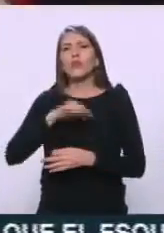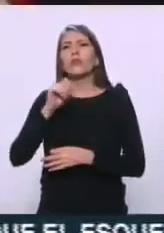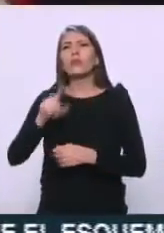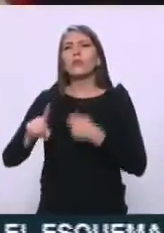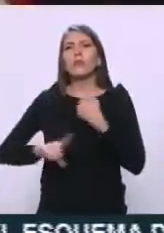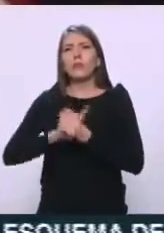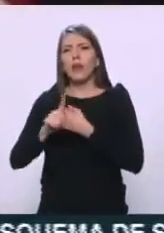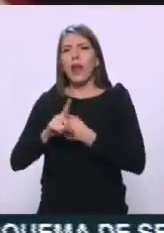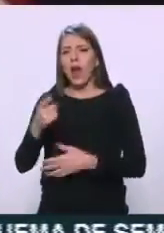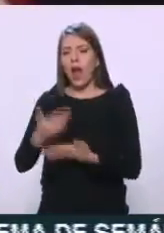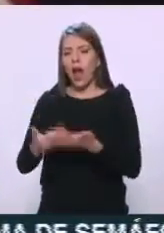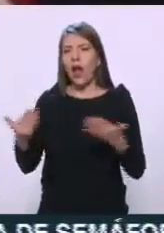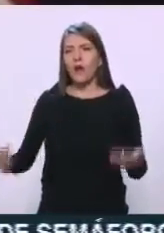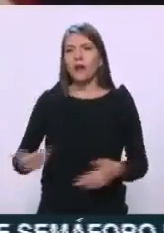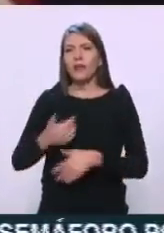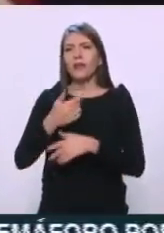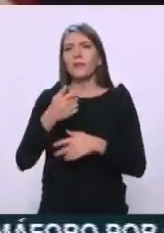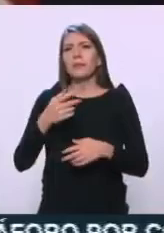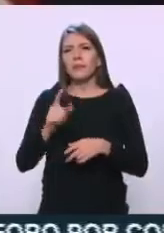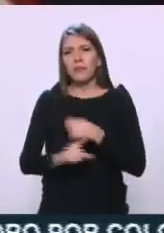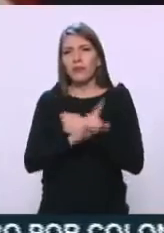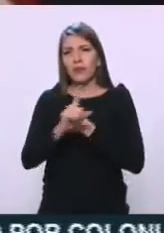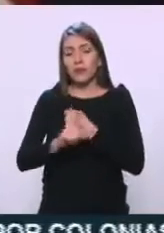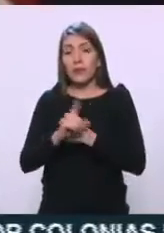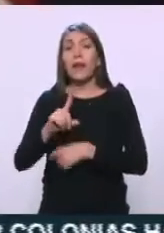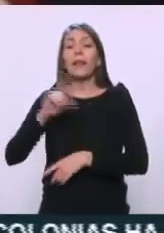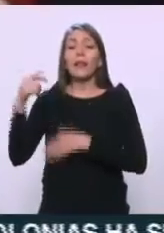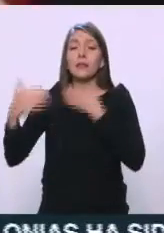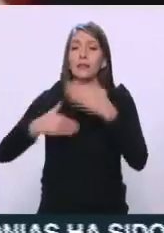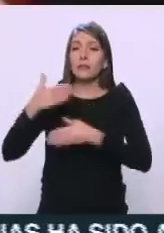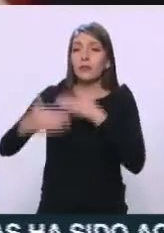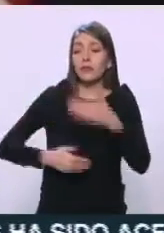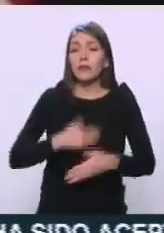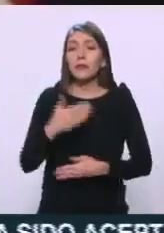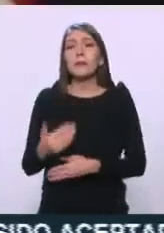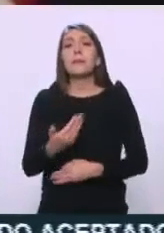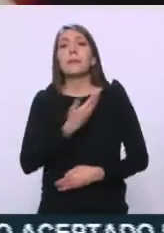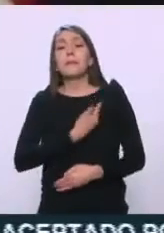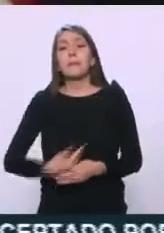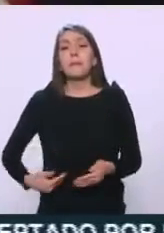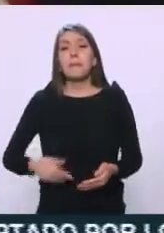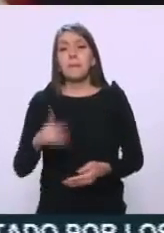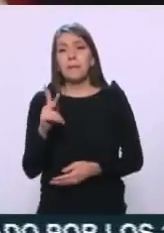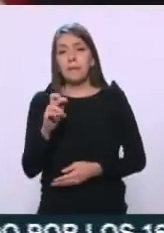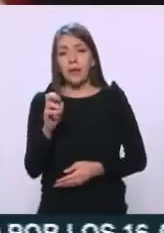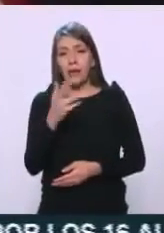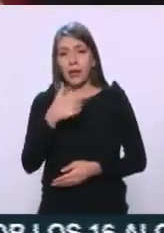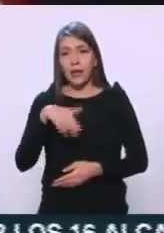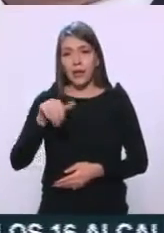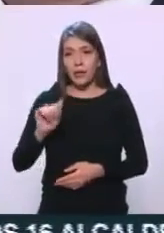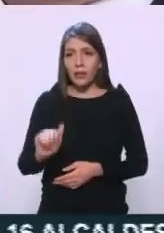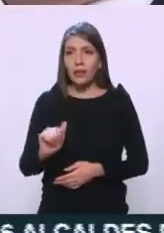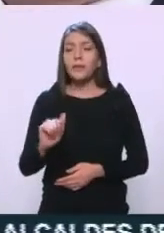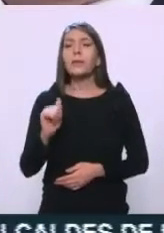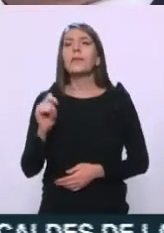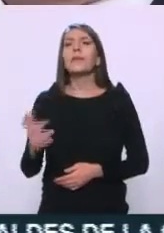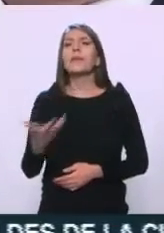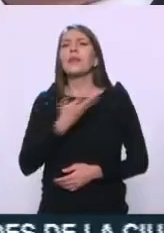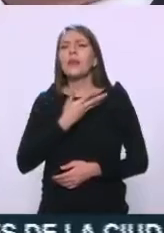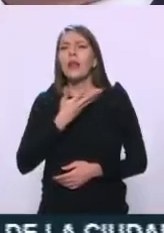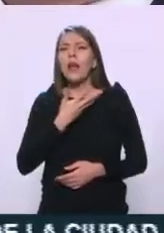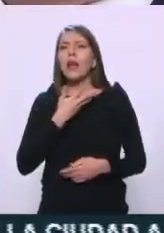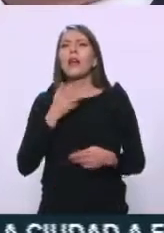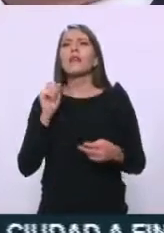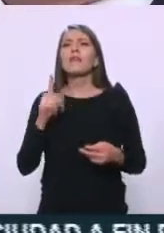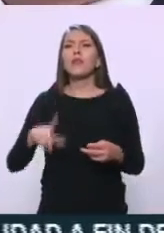sufrimos. Décadas después, cuando Peña Nieto asumió la presidencia, reinaban en los estados del país gobernadores como